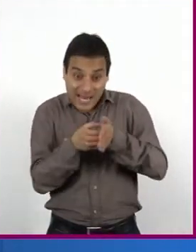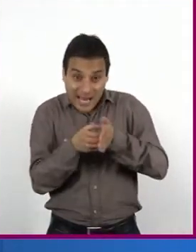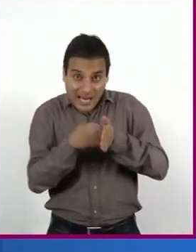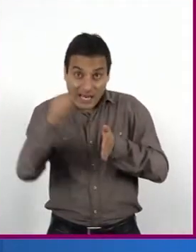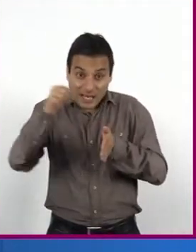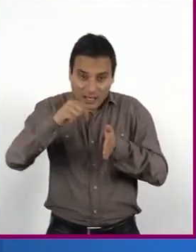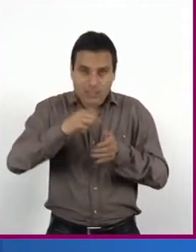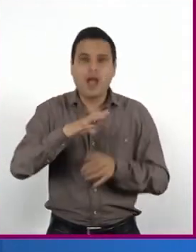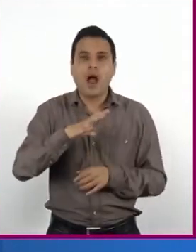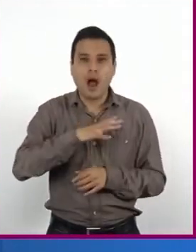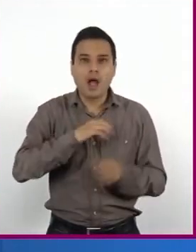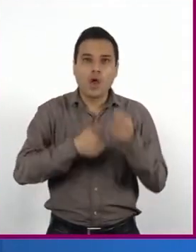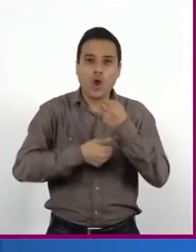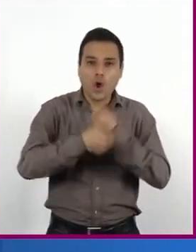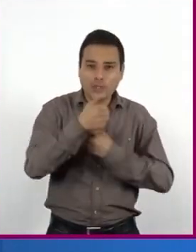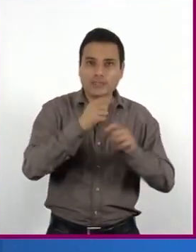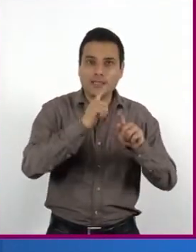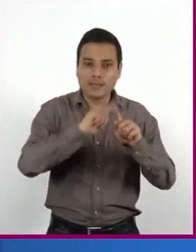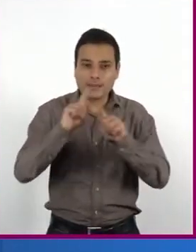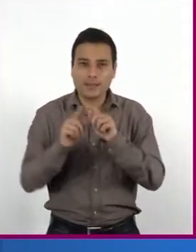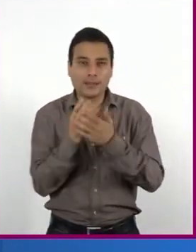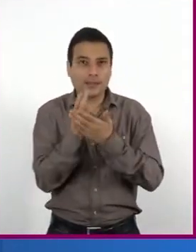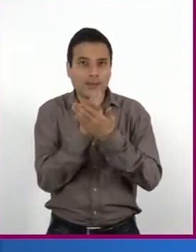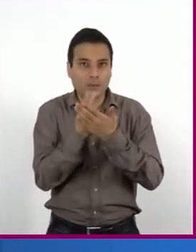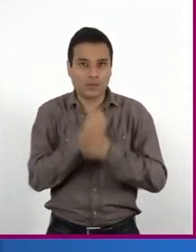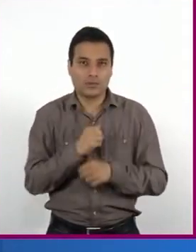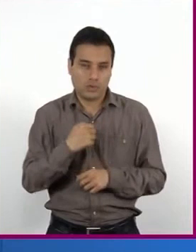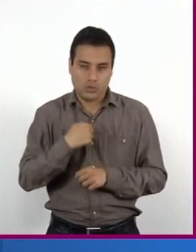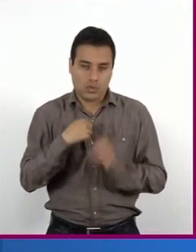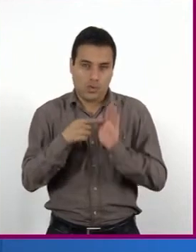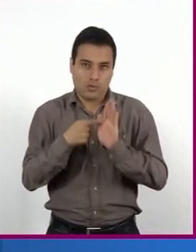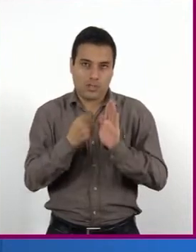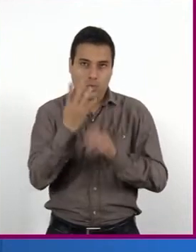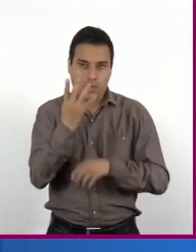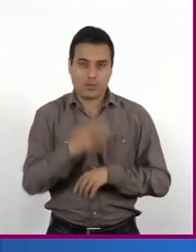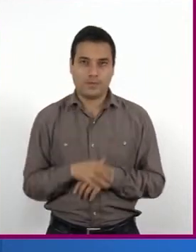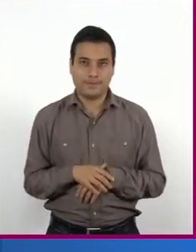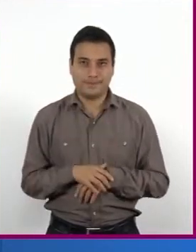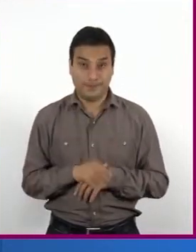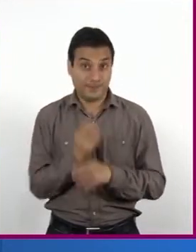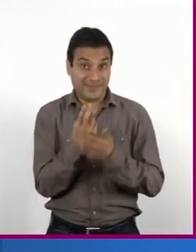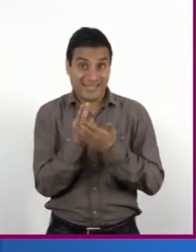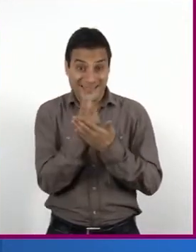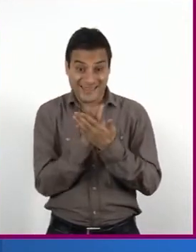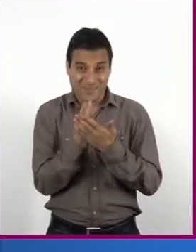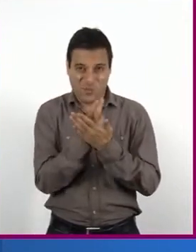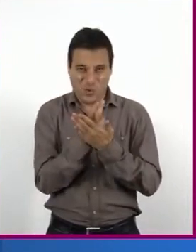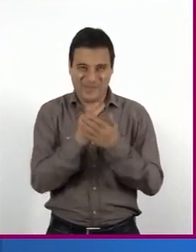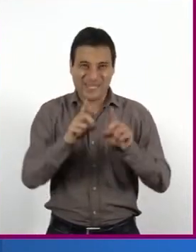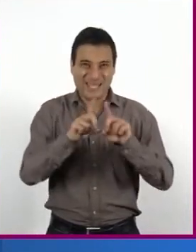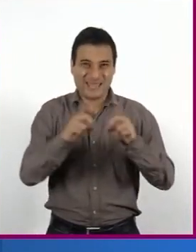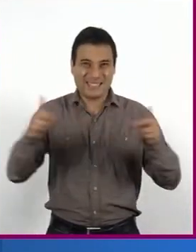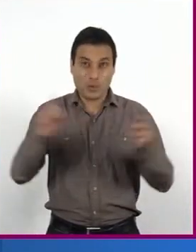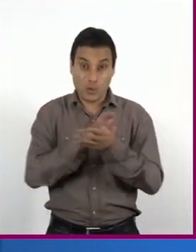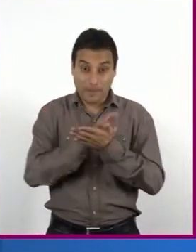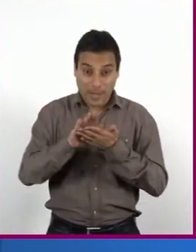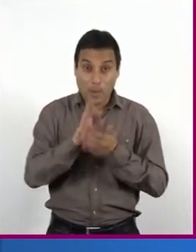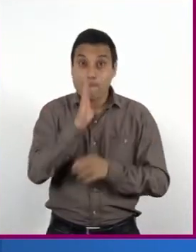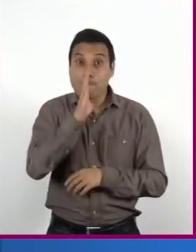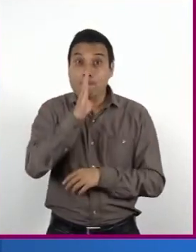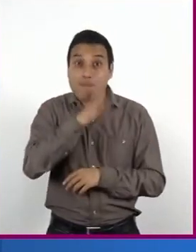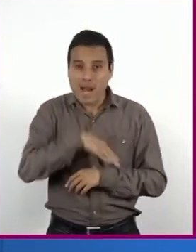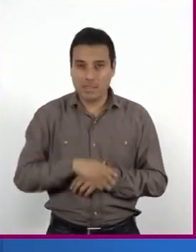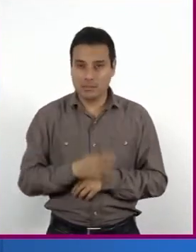desarrollos planos, aunque solo analizamos 4. Los desarrollos planos con los que no se arma un cubo presentaron